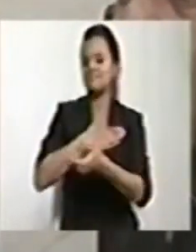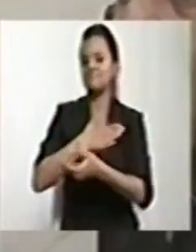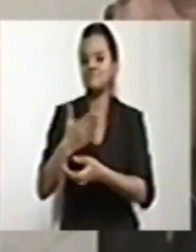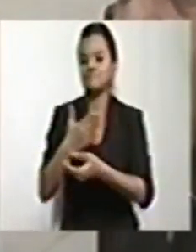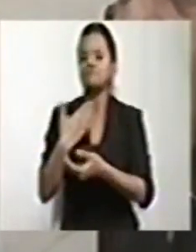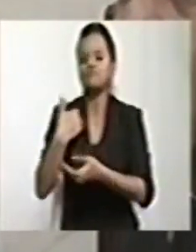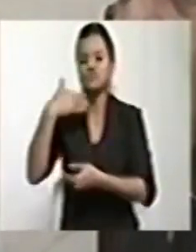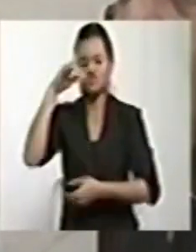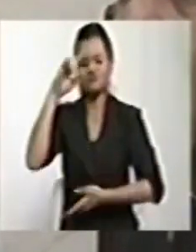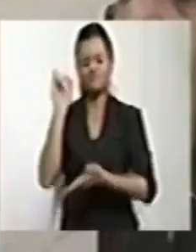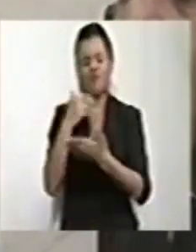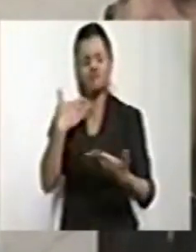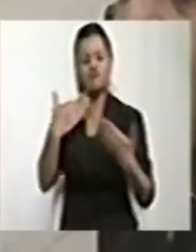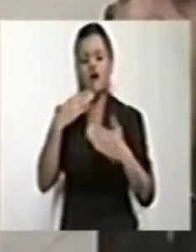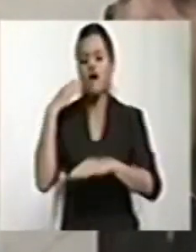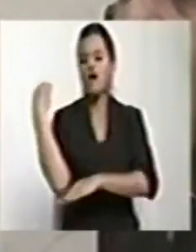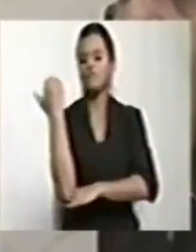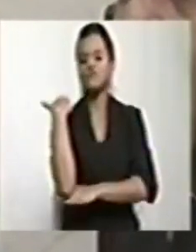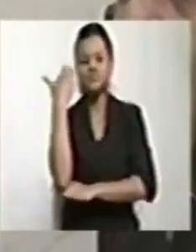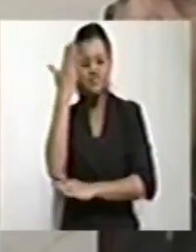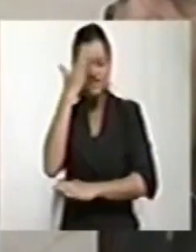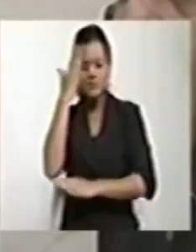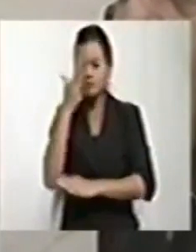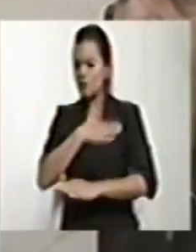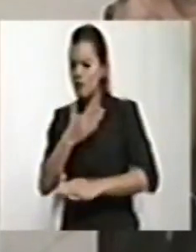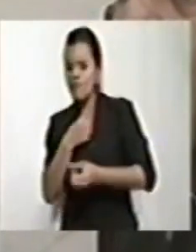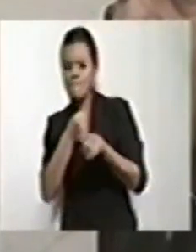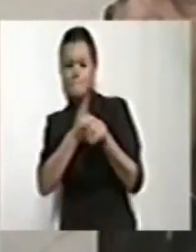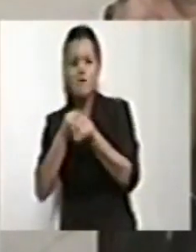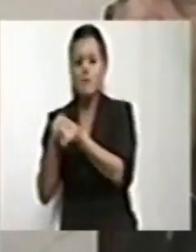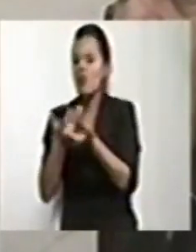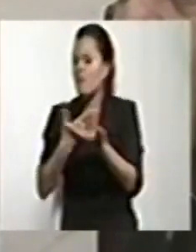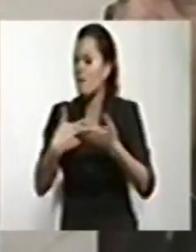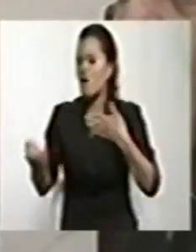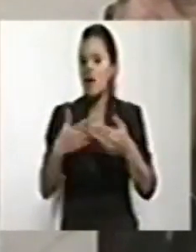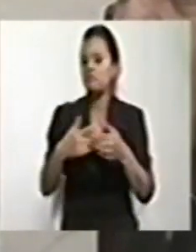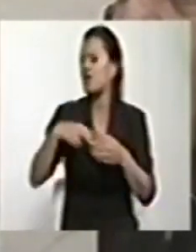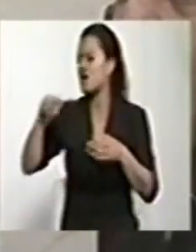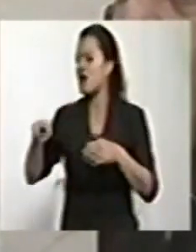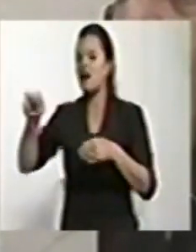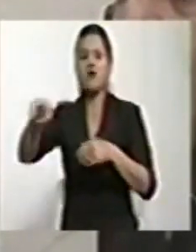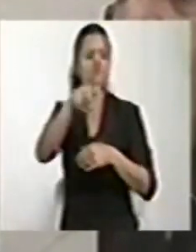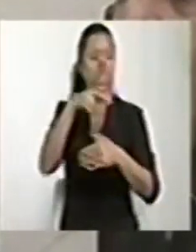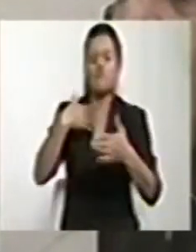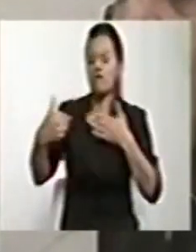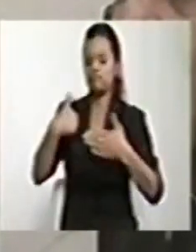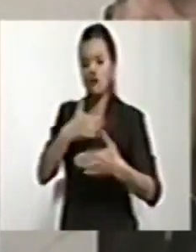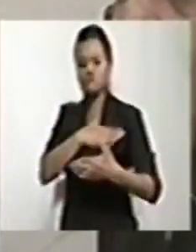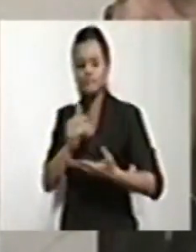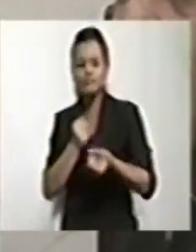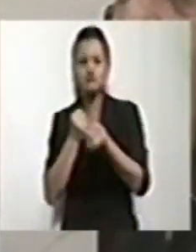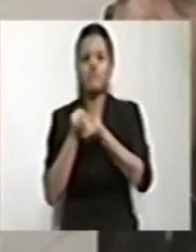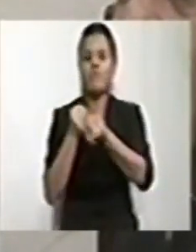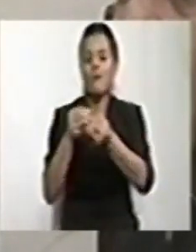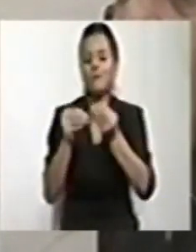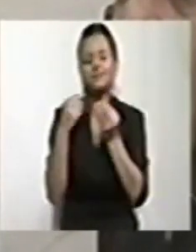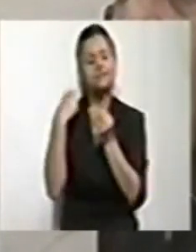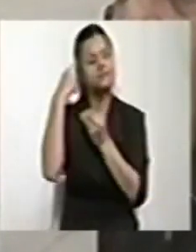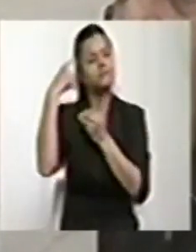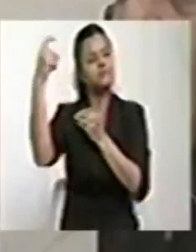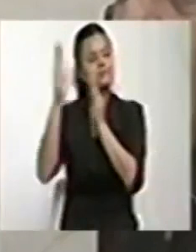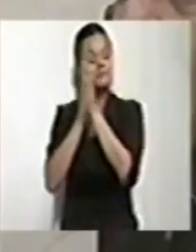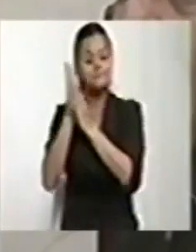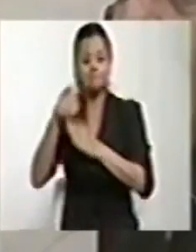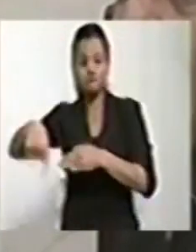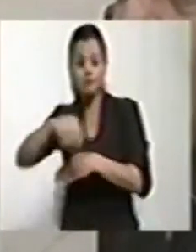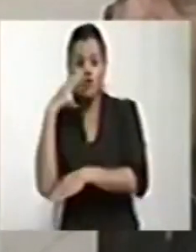de servirle desde cualquier instancia que la vida me otorgue, y la ilusión de que la voluntad de los colombianos y la ayuda de Dios